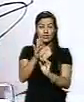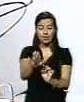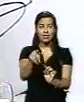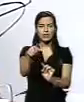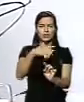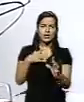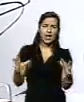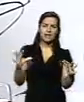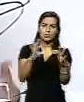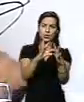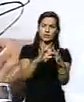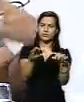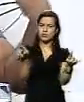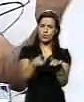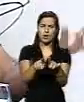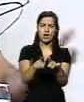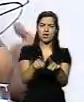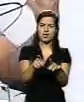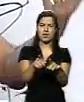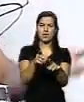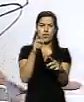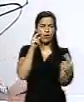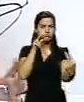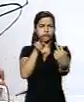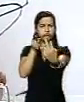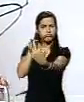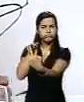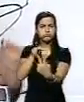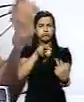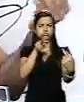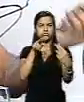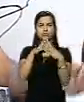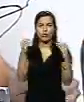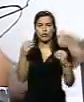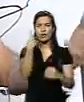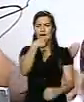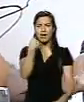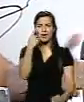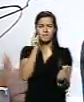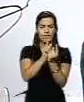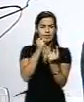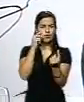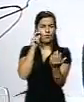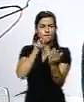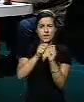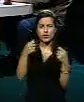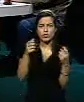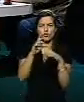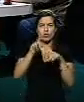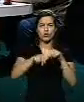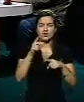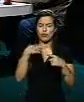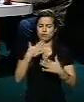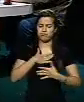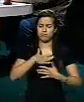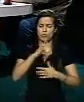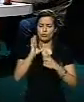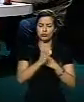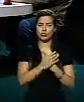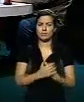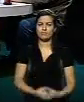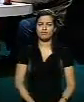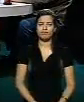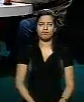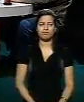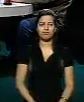articulación desde podernos ver y reconocer en la imagen, en el periódico, en el mural. Una cuestión importante es que los gobiernos